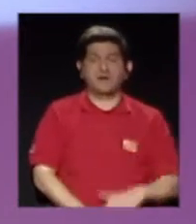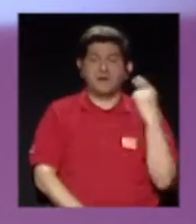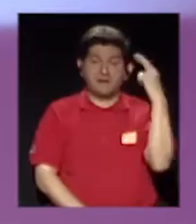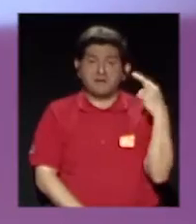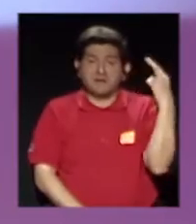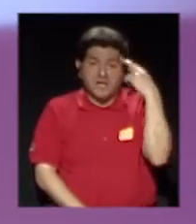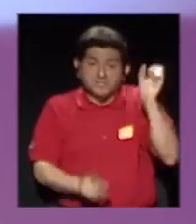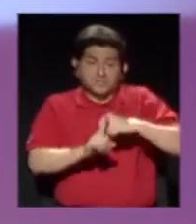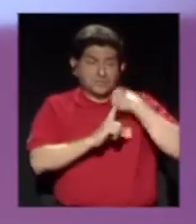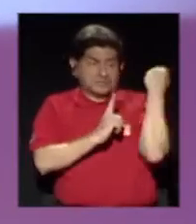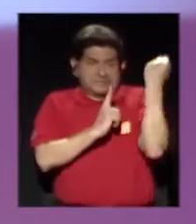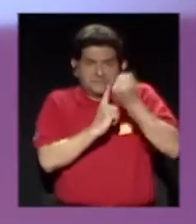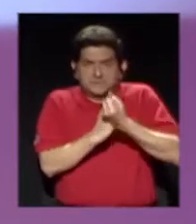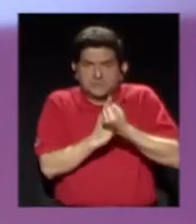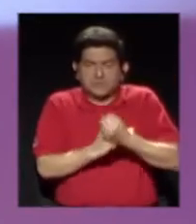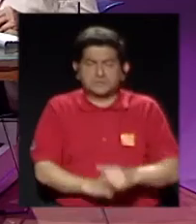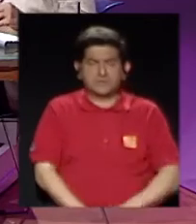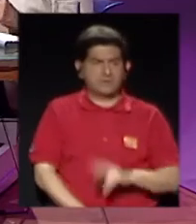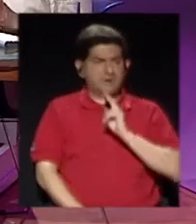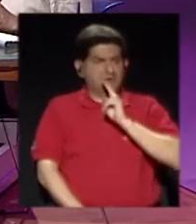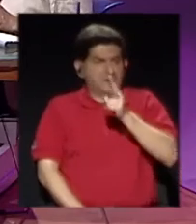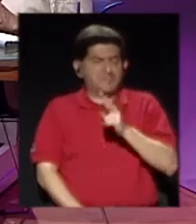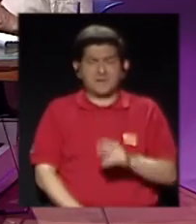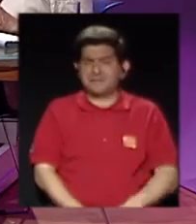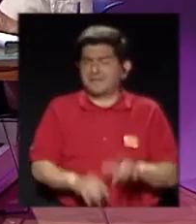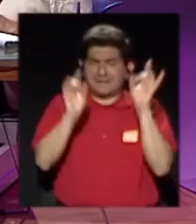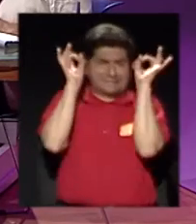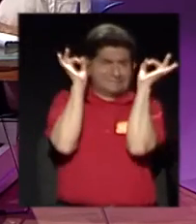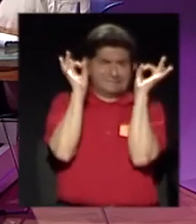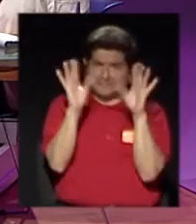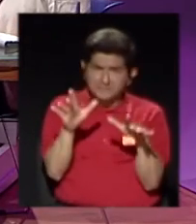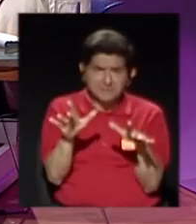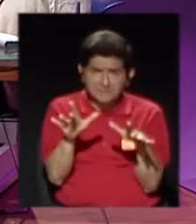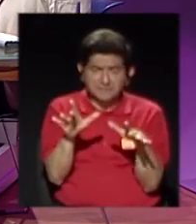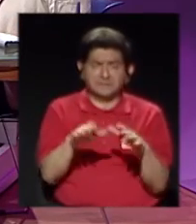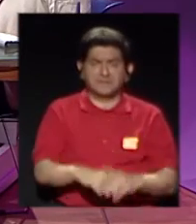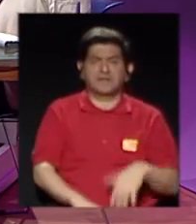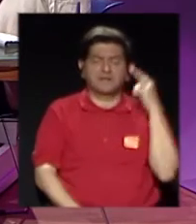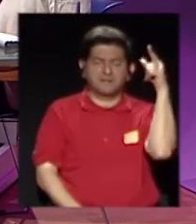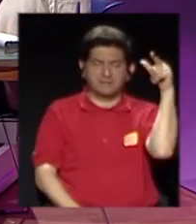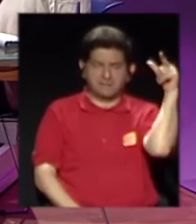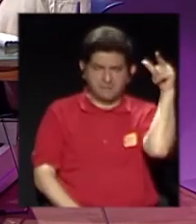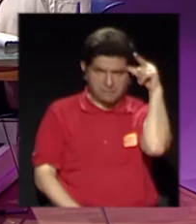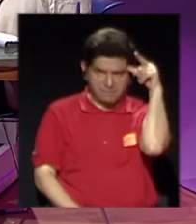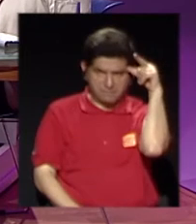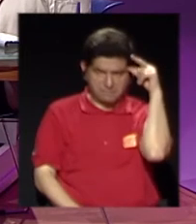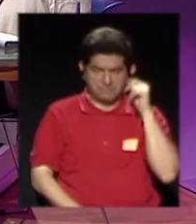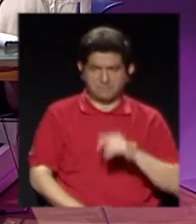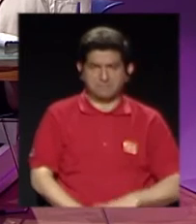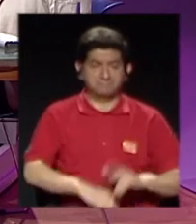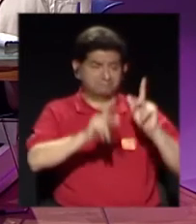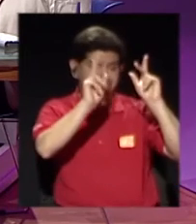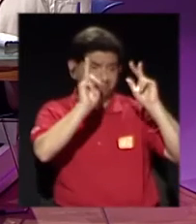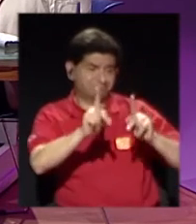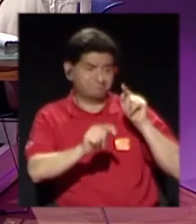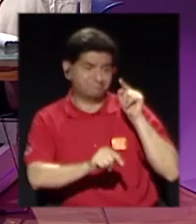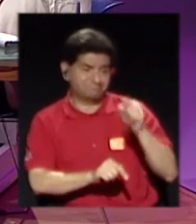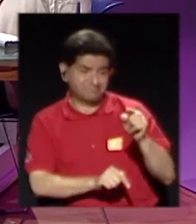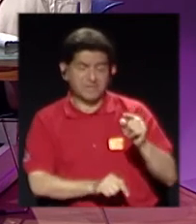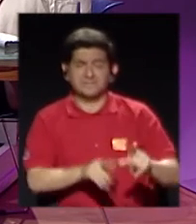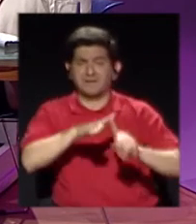son situaciones verdaderamente dramáticas y que obviamente la persona que